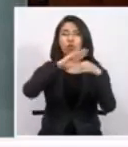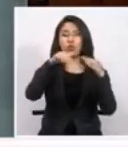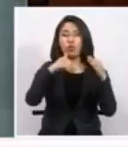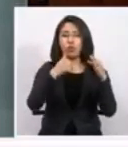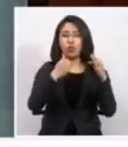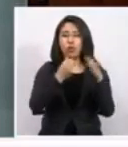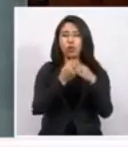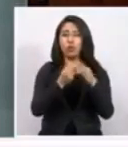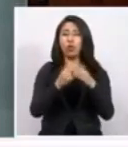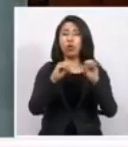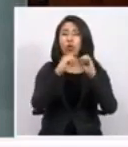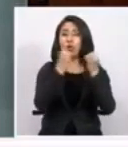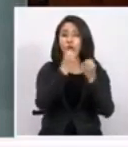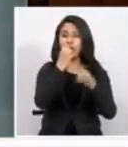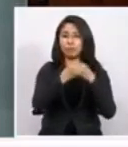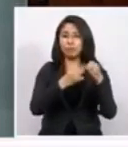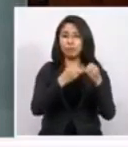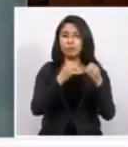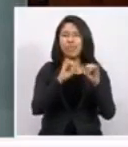Estado.